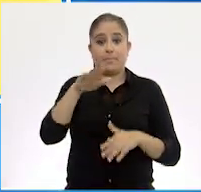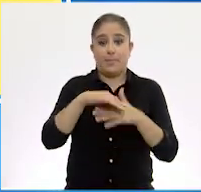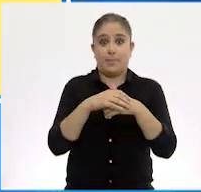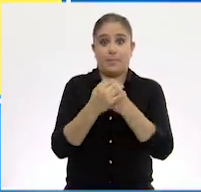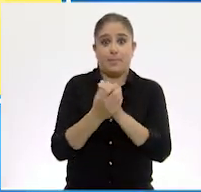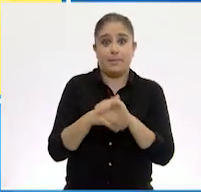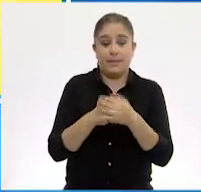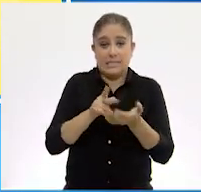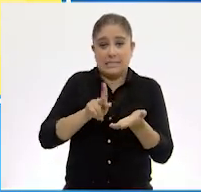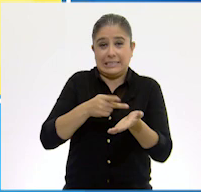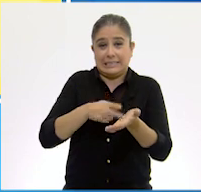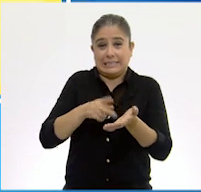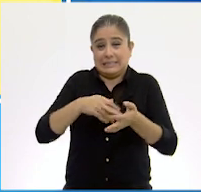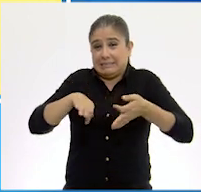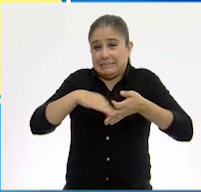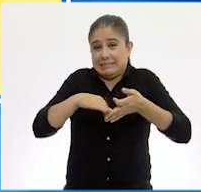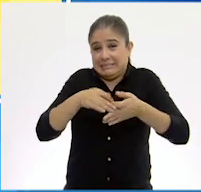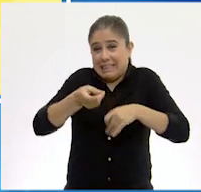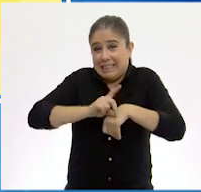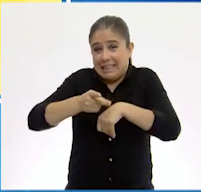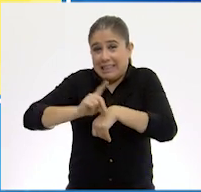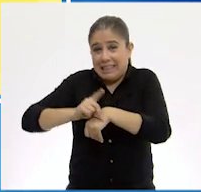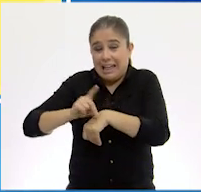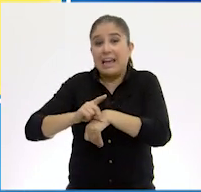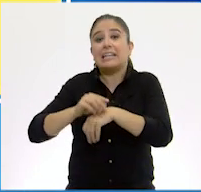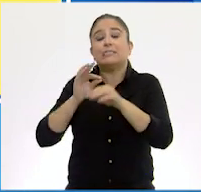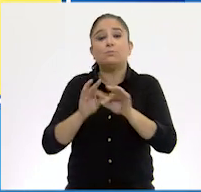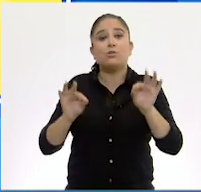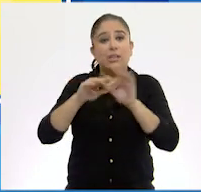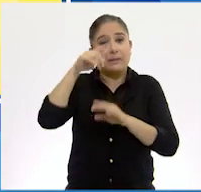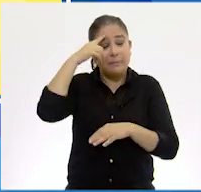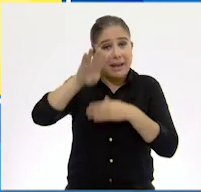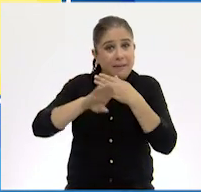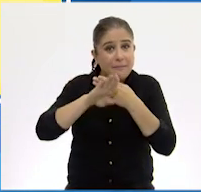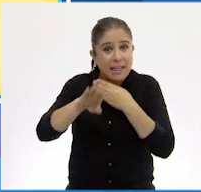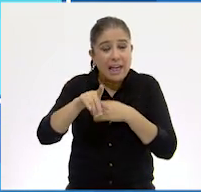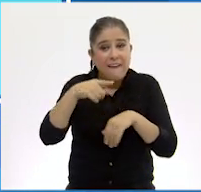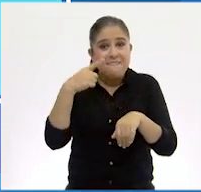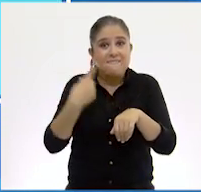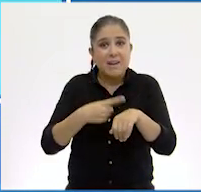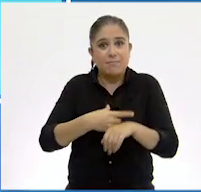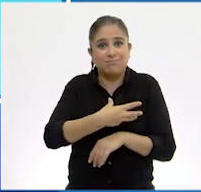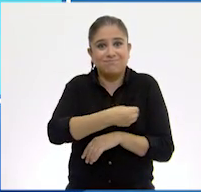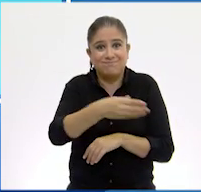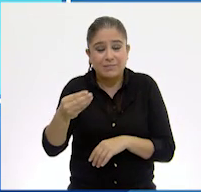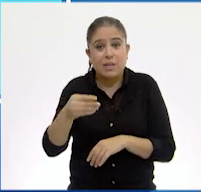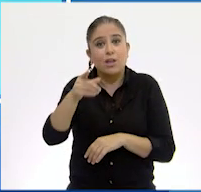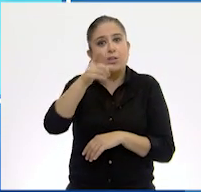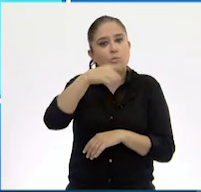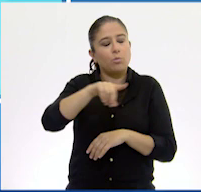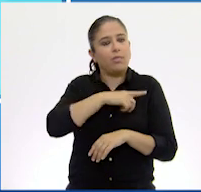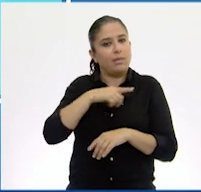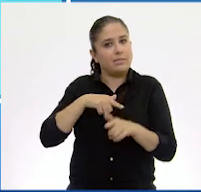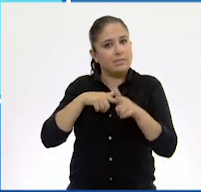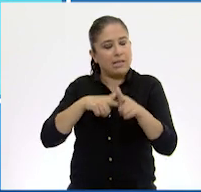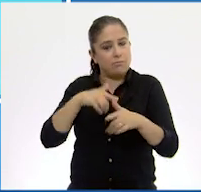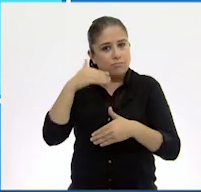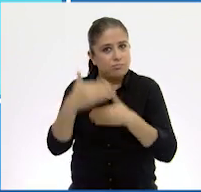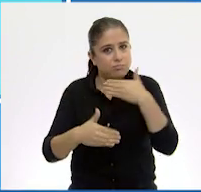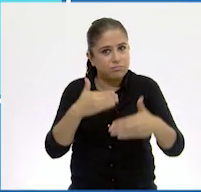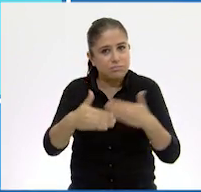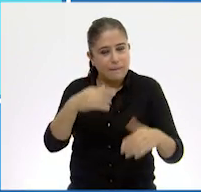Lavarnos las manos varias veces al día es importante para prevenir cualquier enfermedad. Sigue estos pasos para